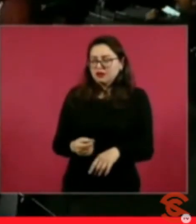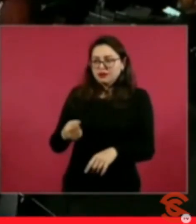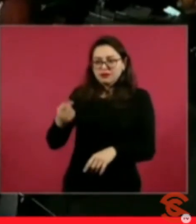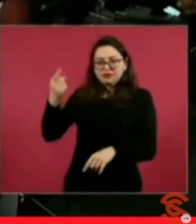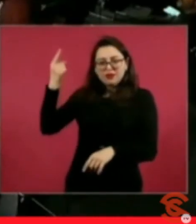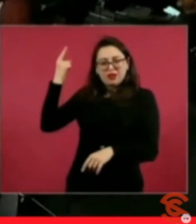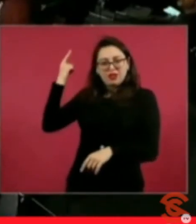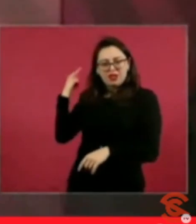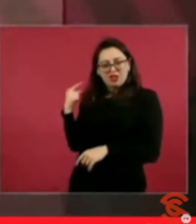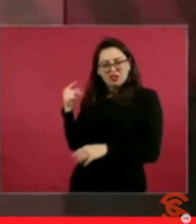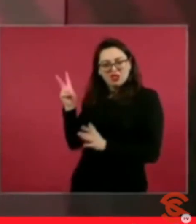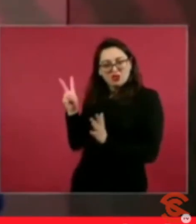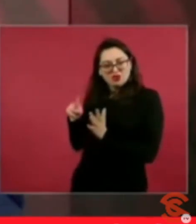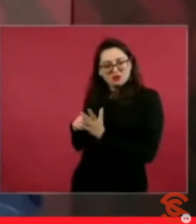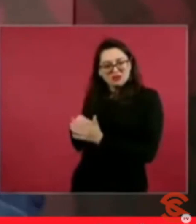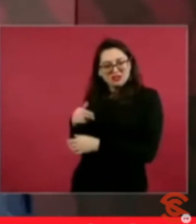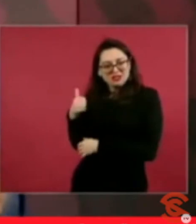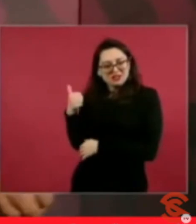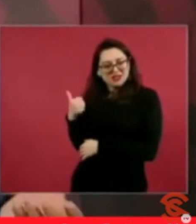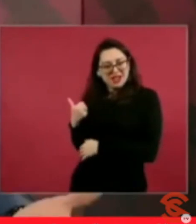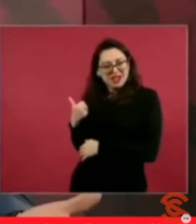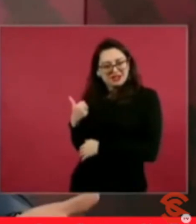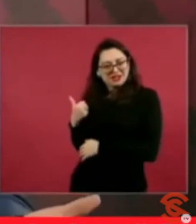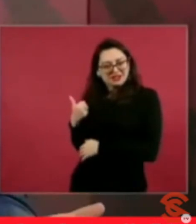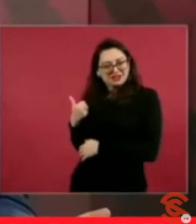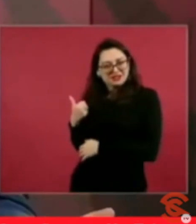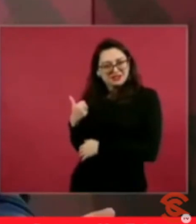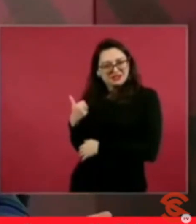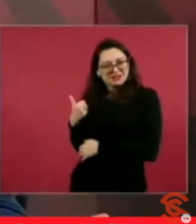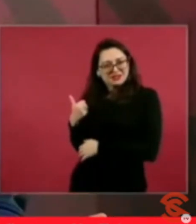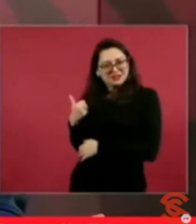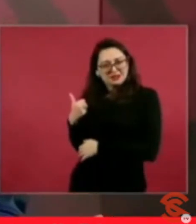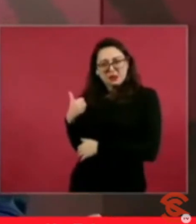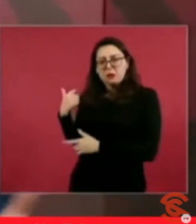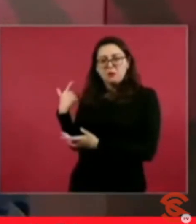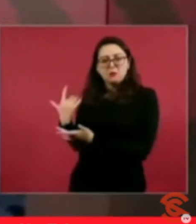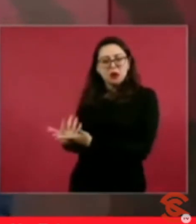se decía antes, ¿de parte de quién?